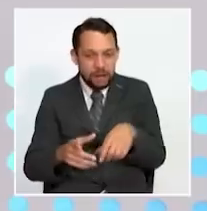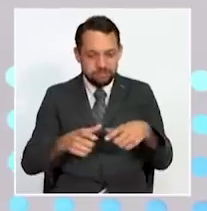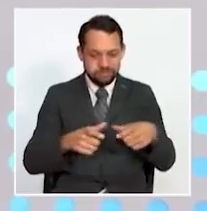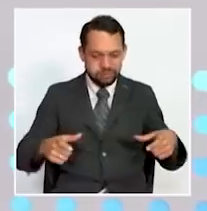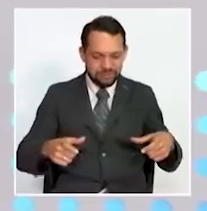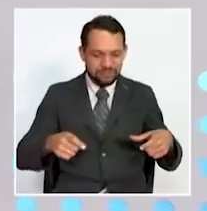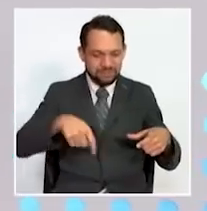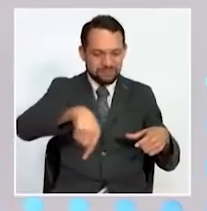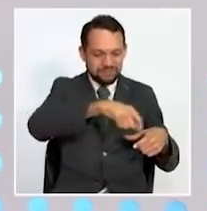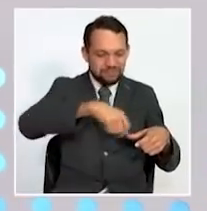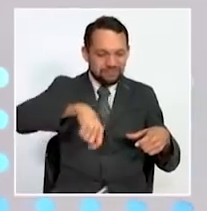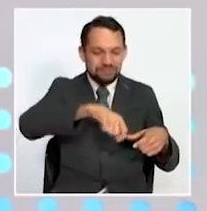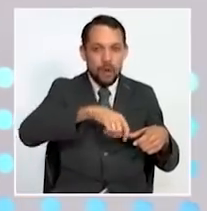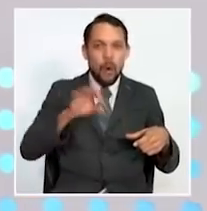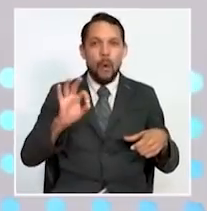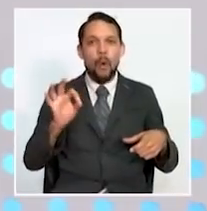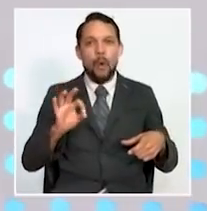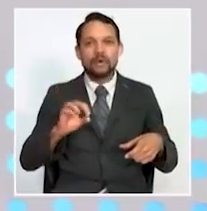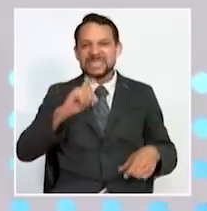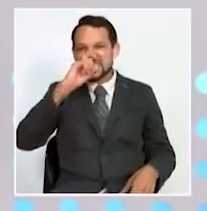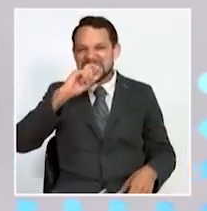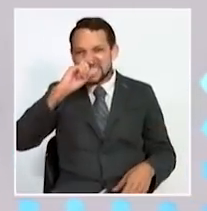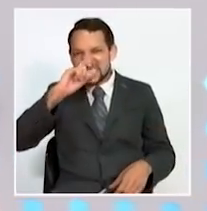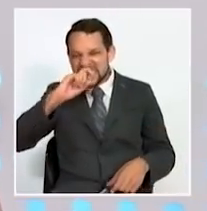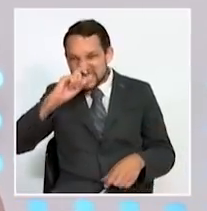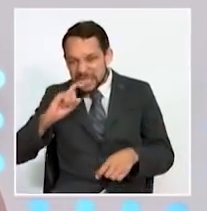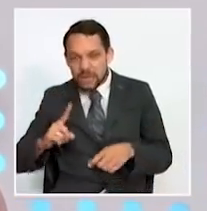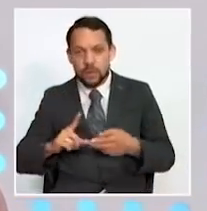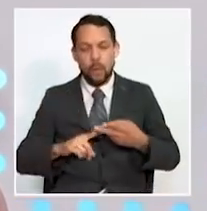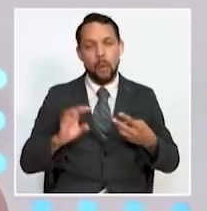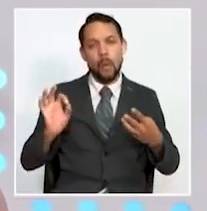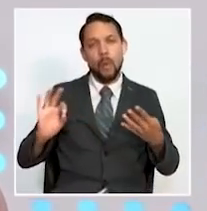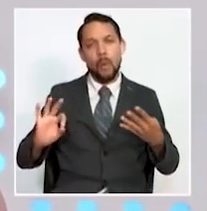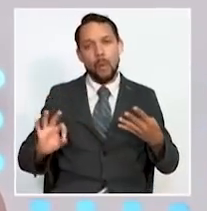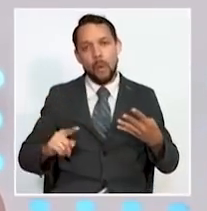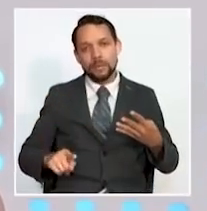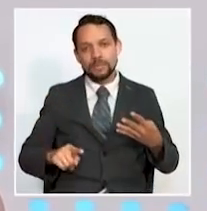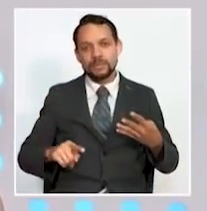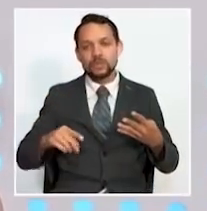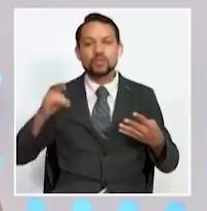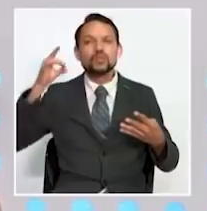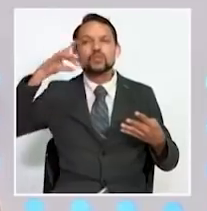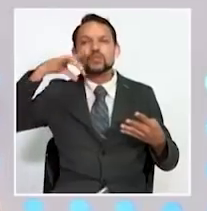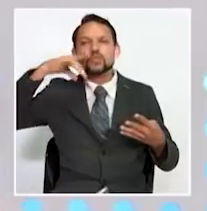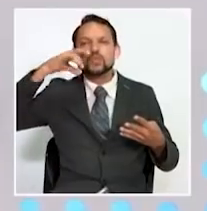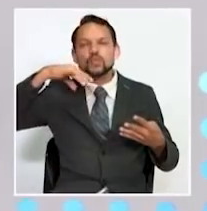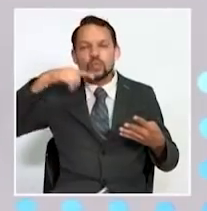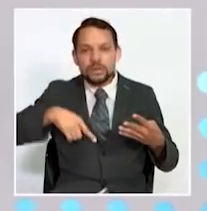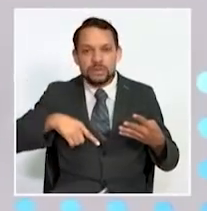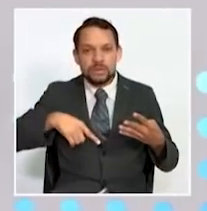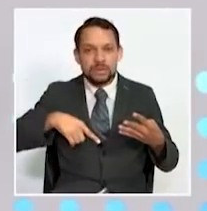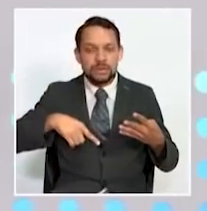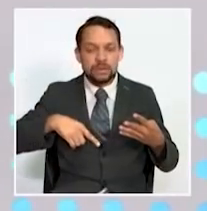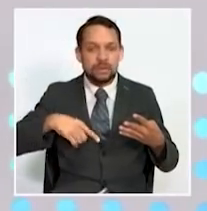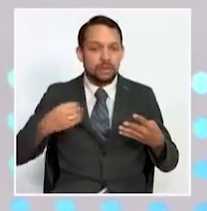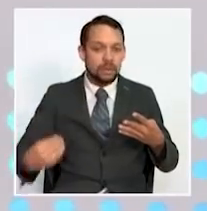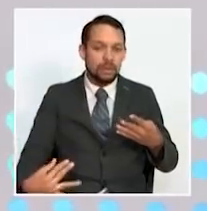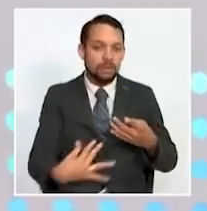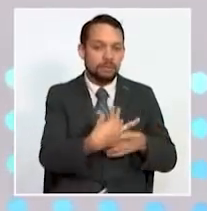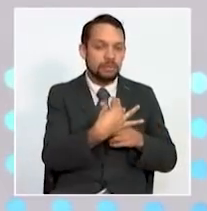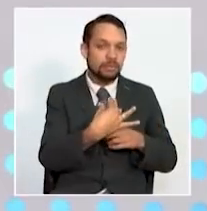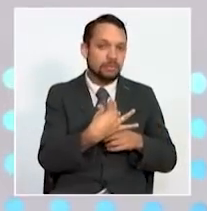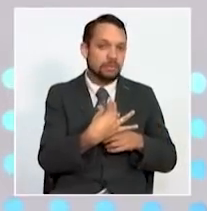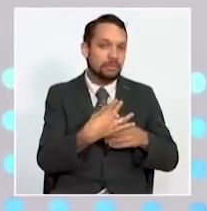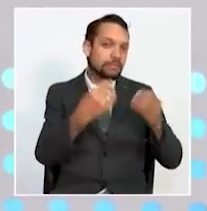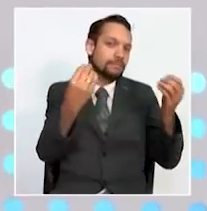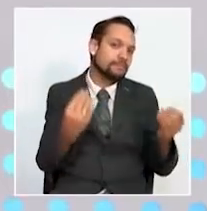del cerdo, o que tienen nitritos o nitratos, o que consume muchas cantidades de azúcares que son los sulfitos que llegan a irritar la mucosa